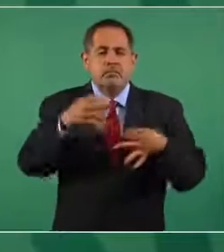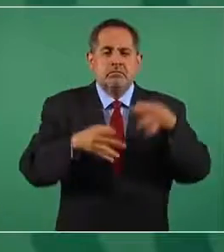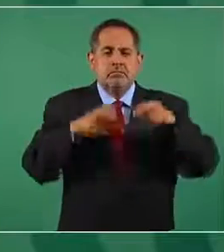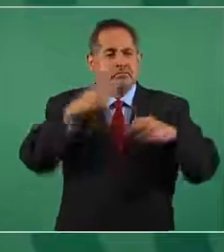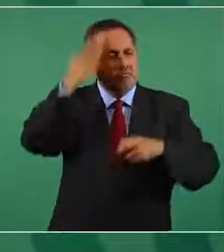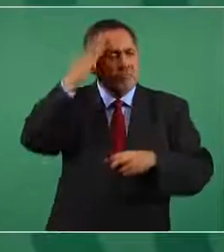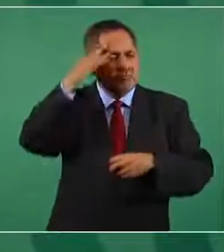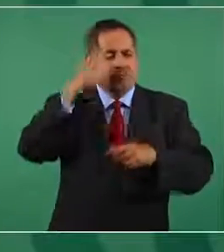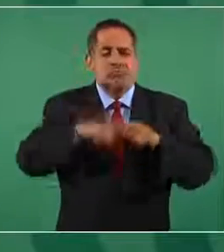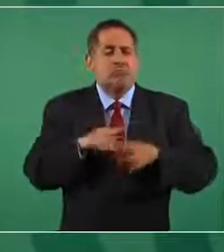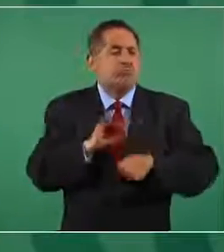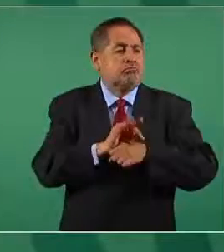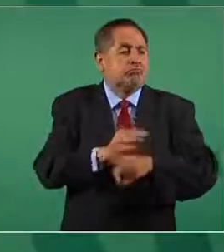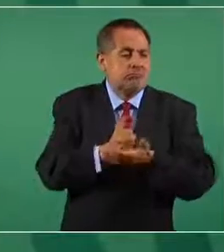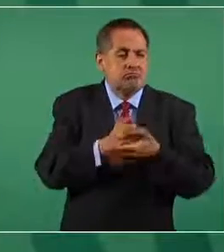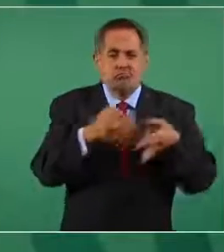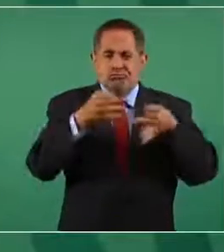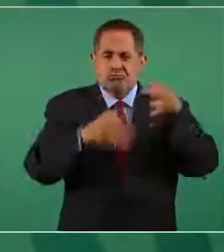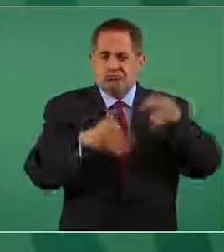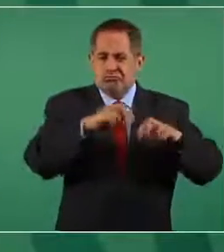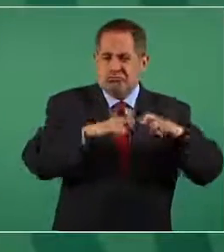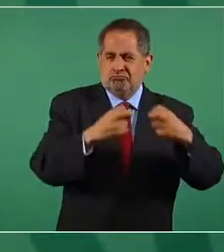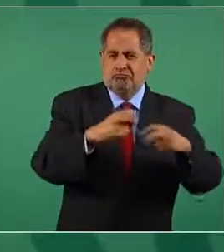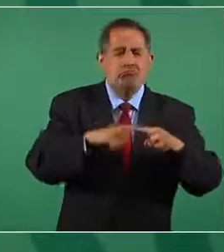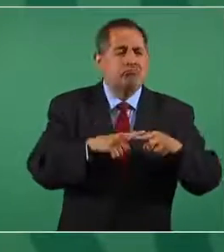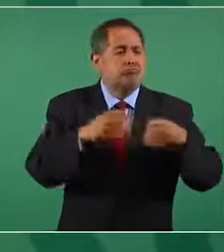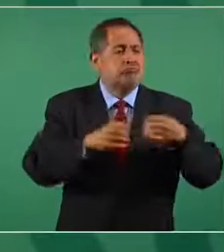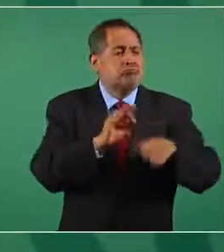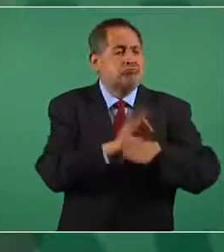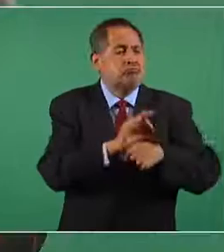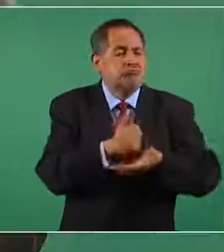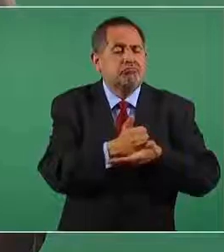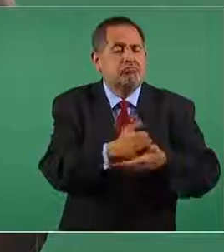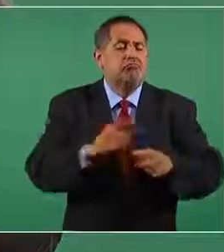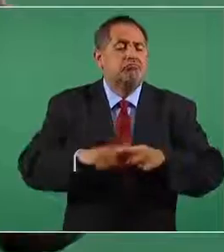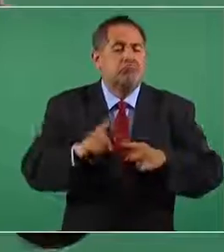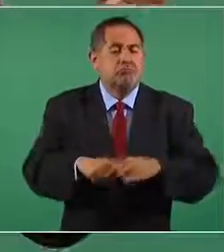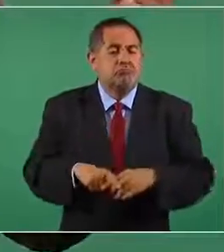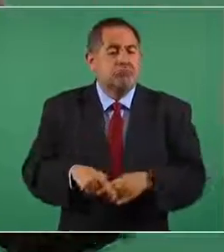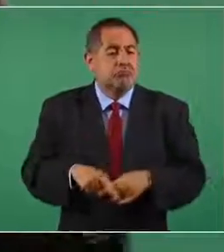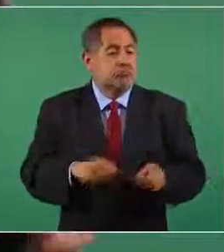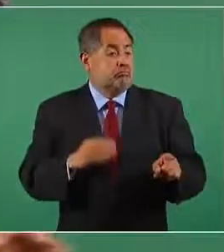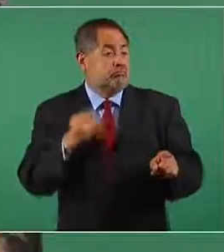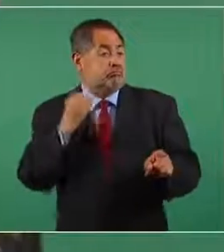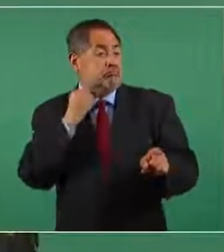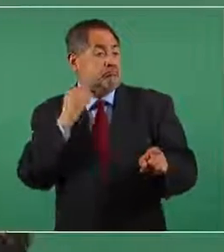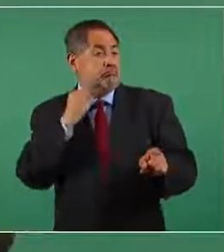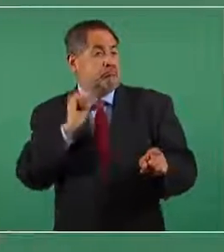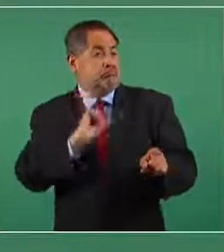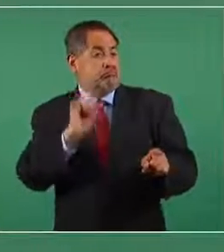quiénes atienden los magistrados? ¿A quiénes atienden los jueces? ¿A puro abogado